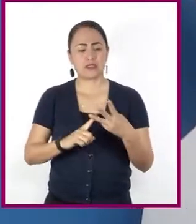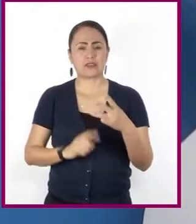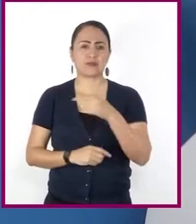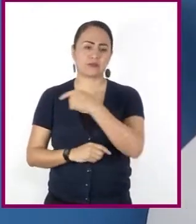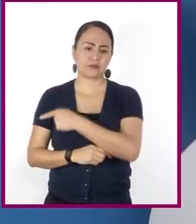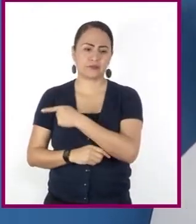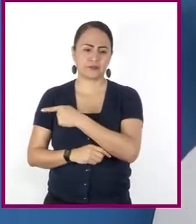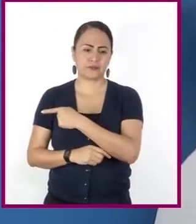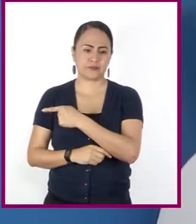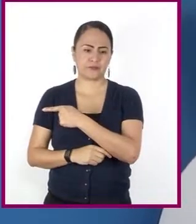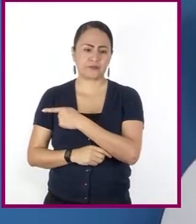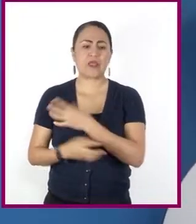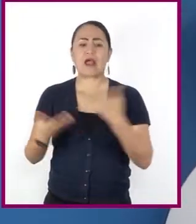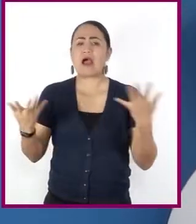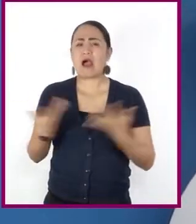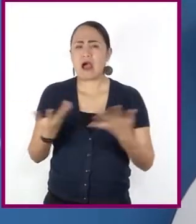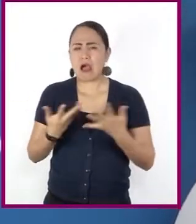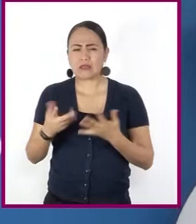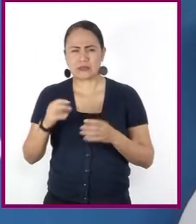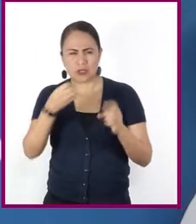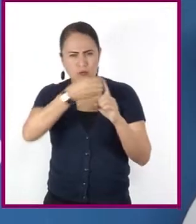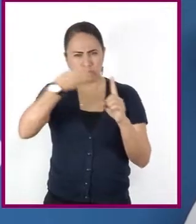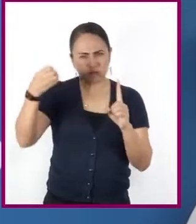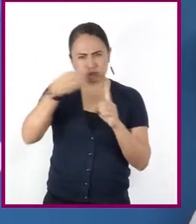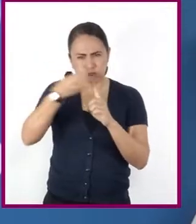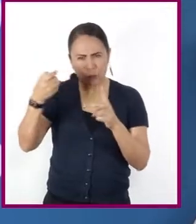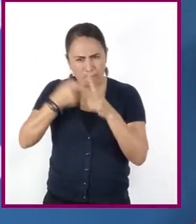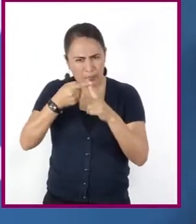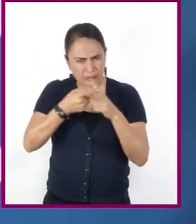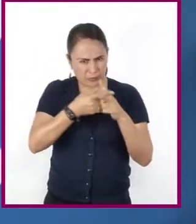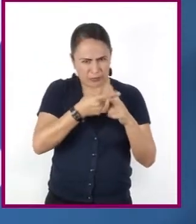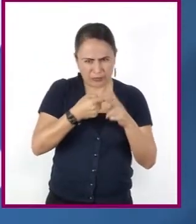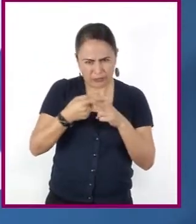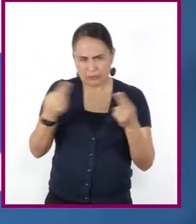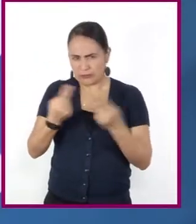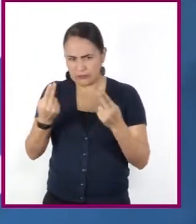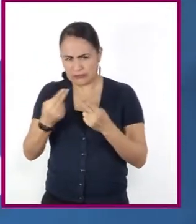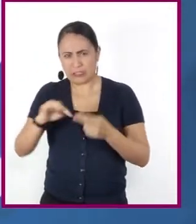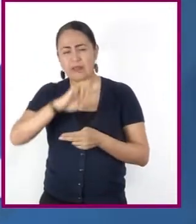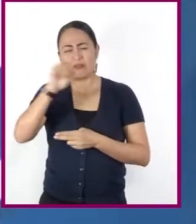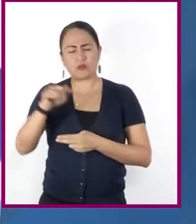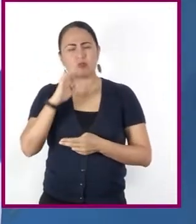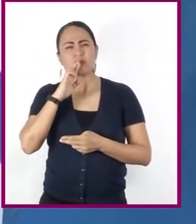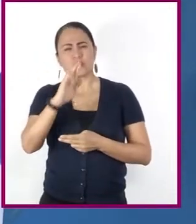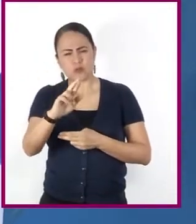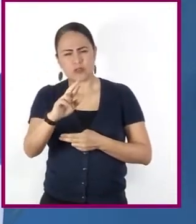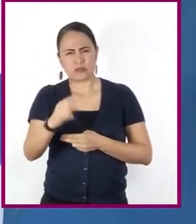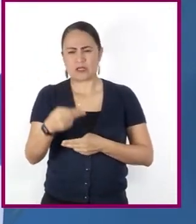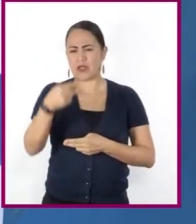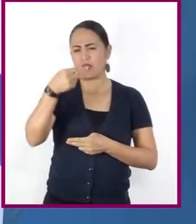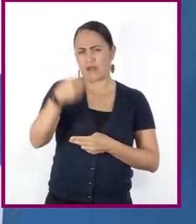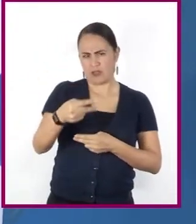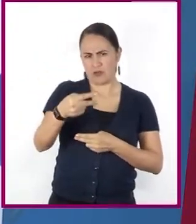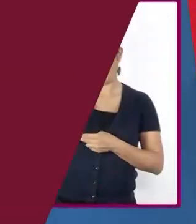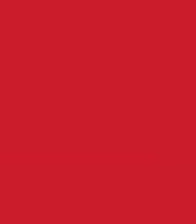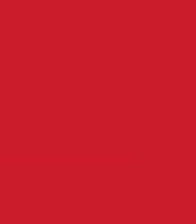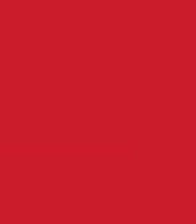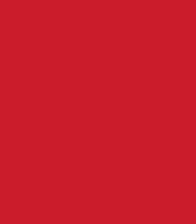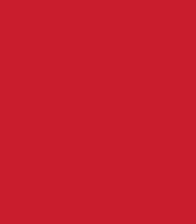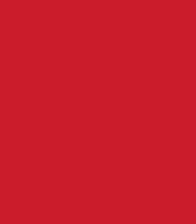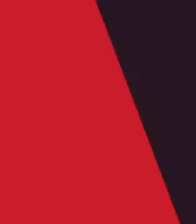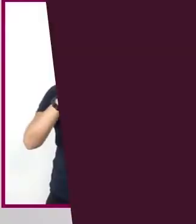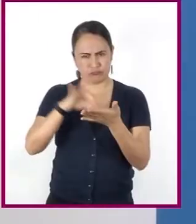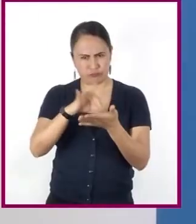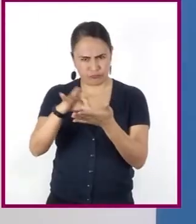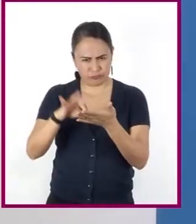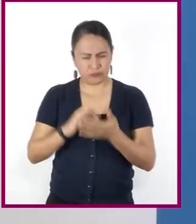las operaciones necesarias y verificar que la respuesta tenga sentido y significado dentro del contexto